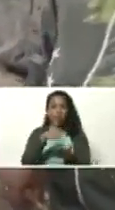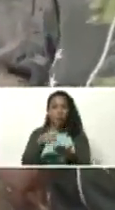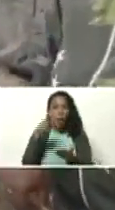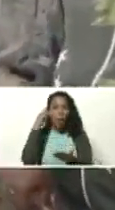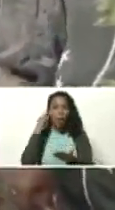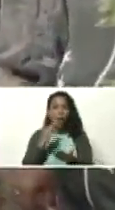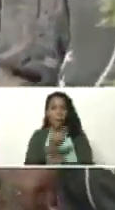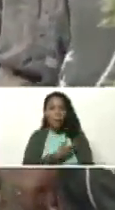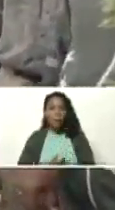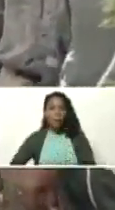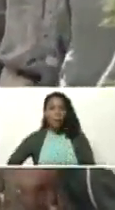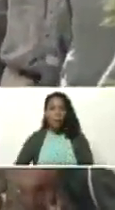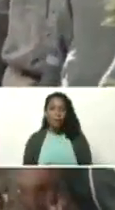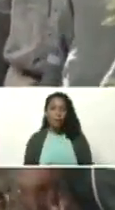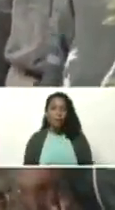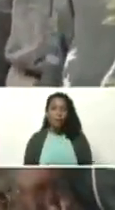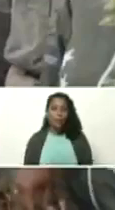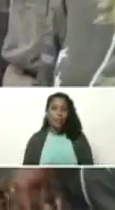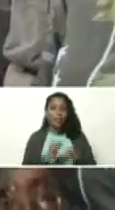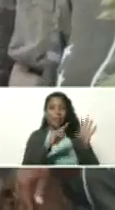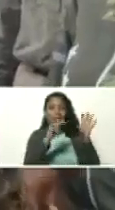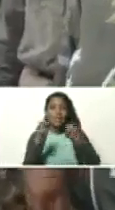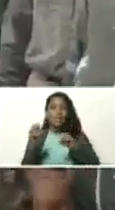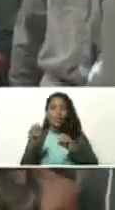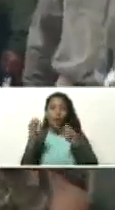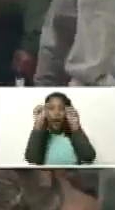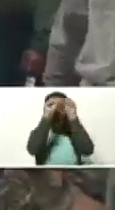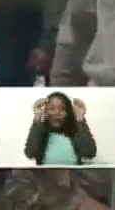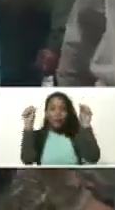Bolivariana, presidente. 700 del sistema